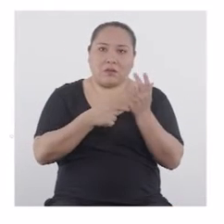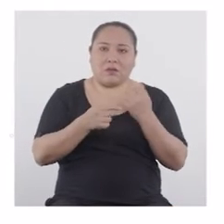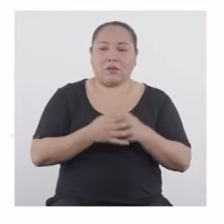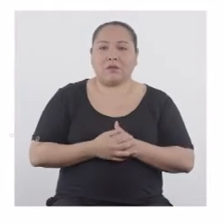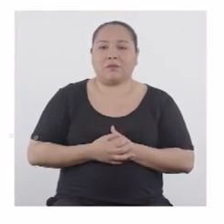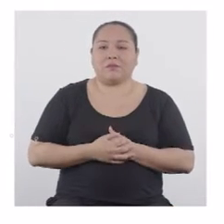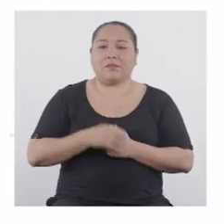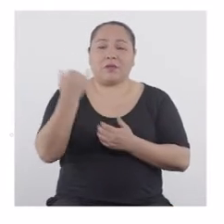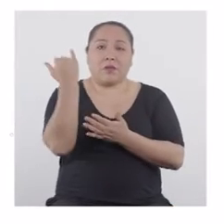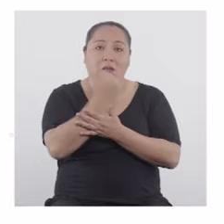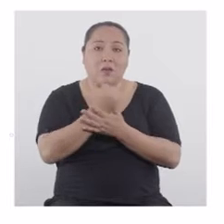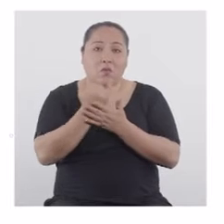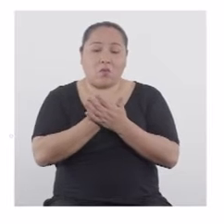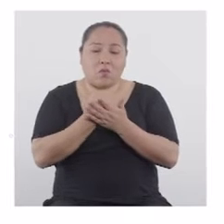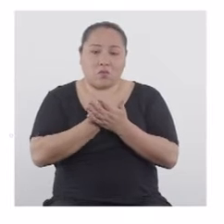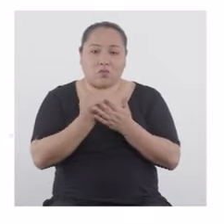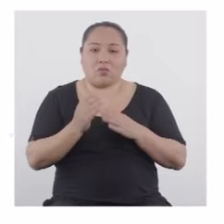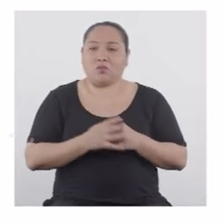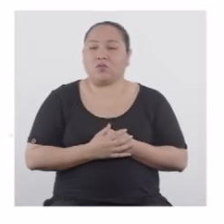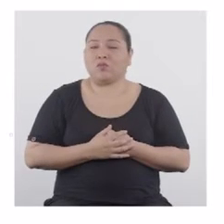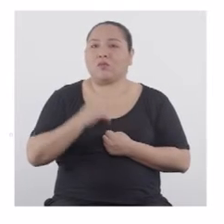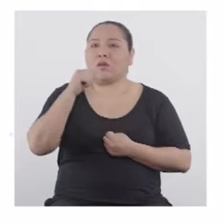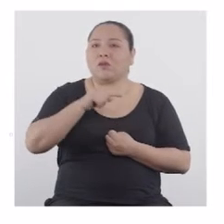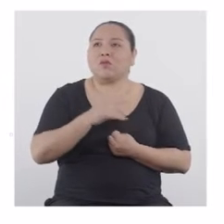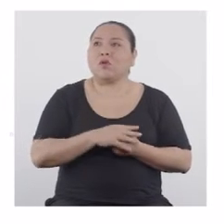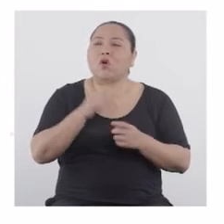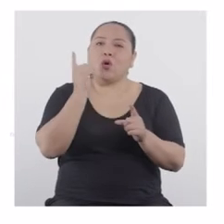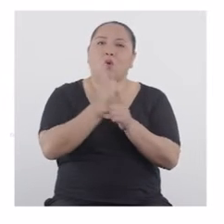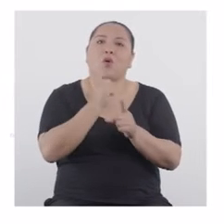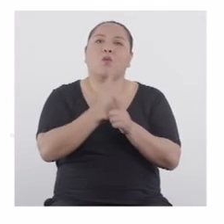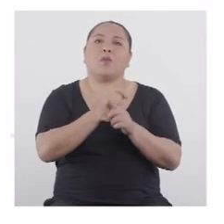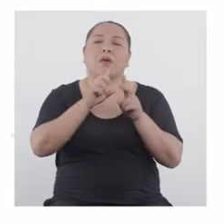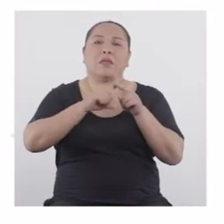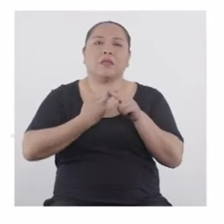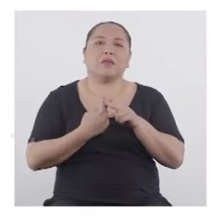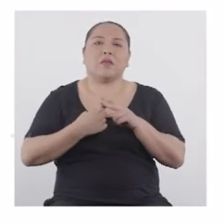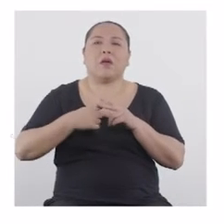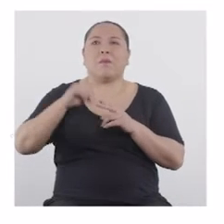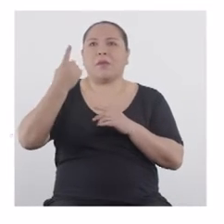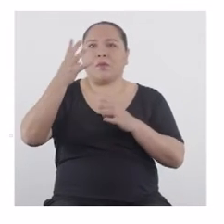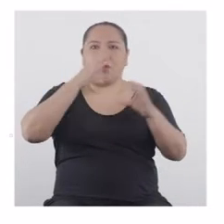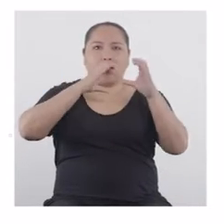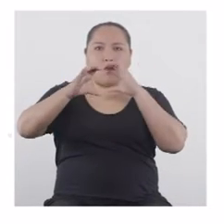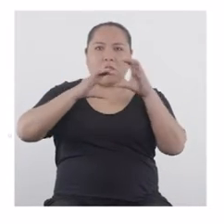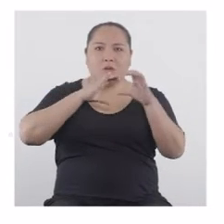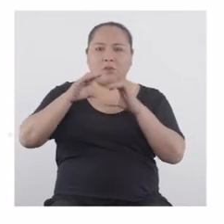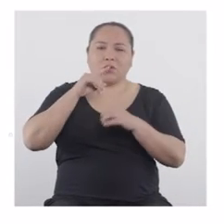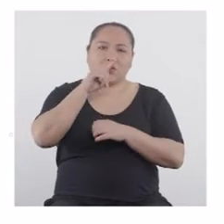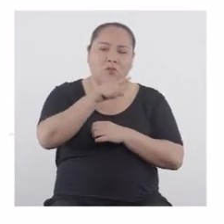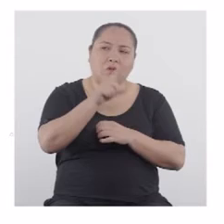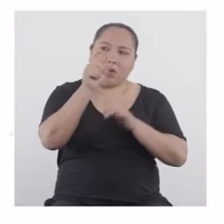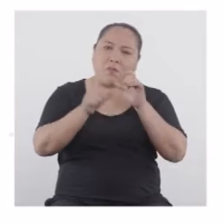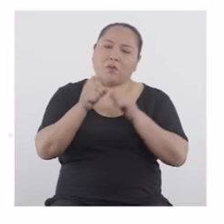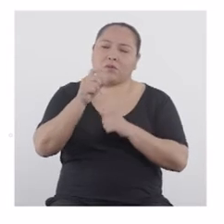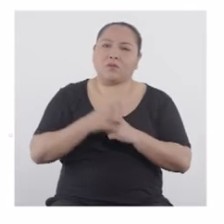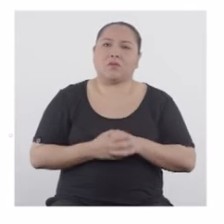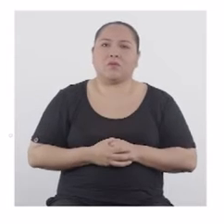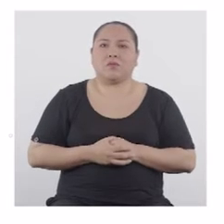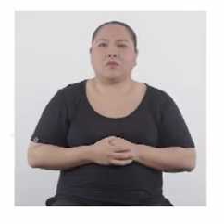técnicas. Dibujos o bocetos, que son adecuados para iniciar las primeras conversaciones con los